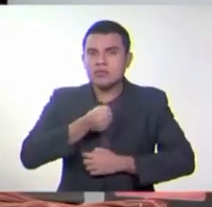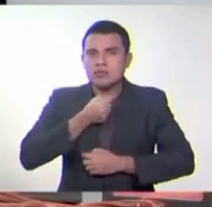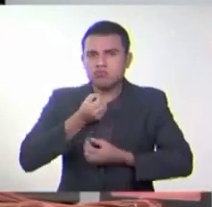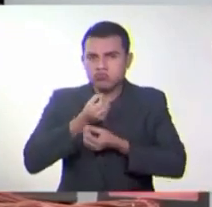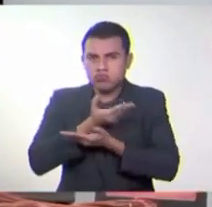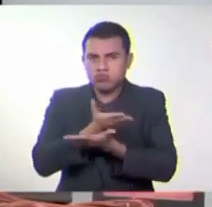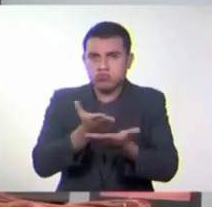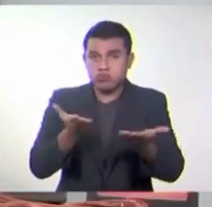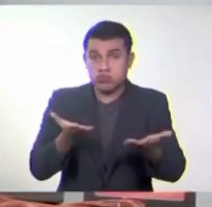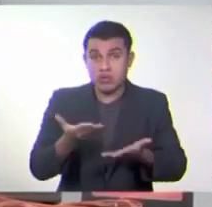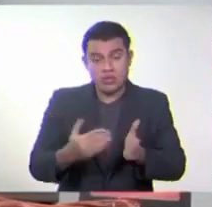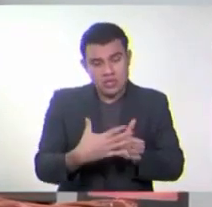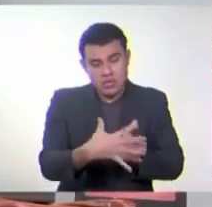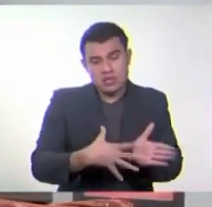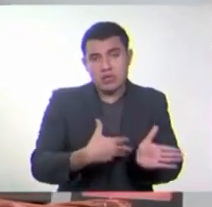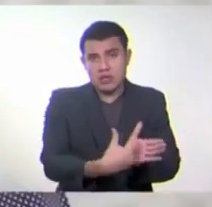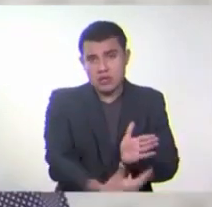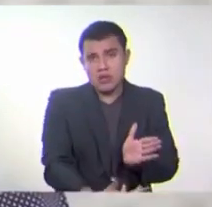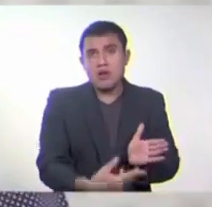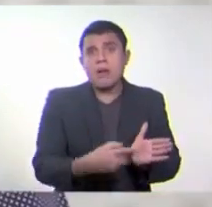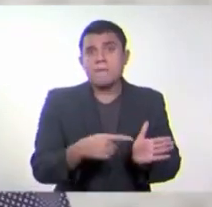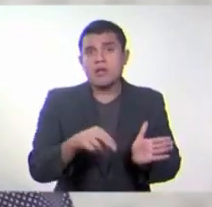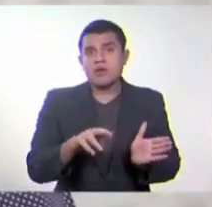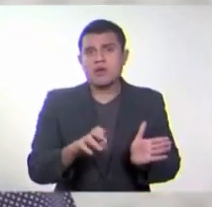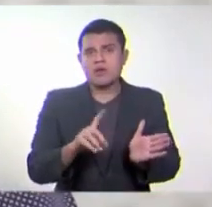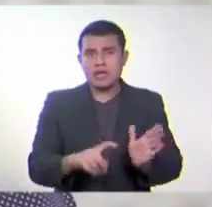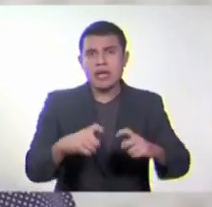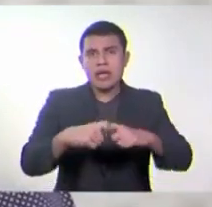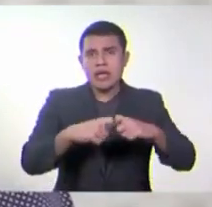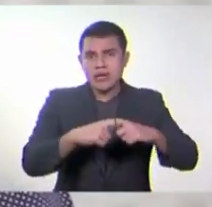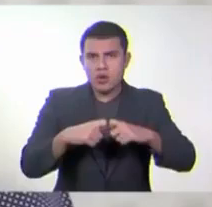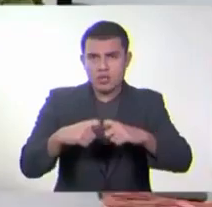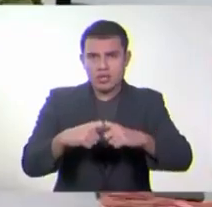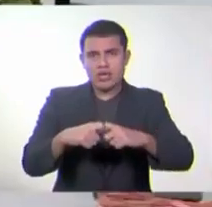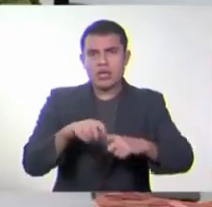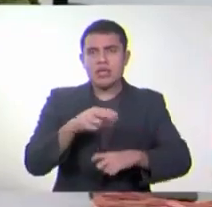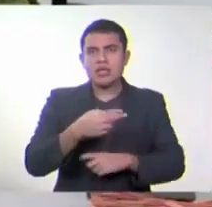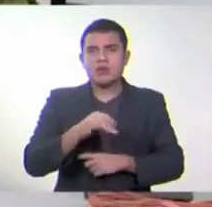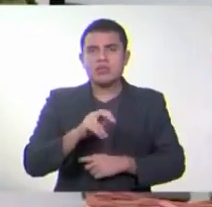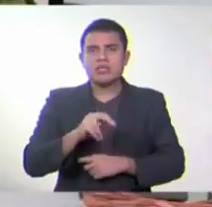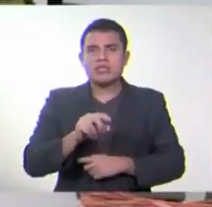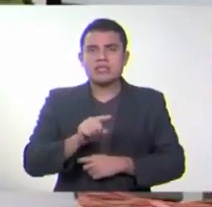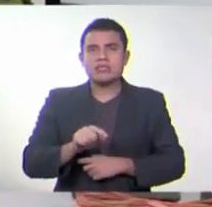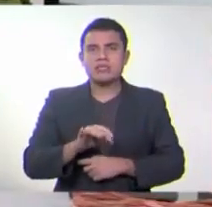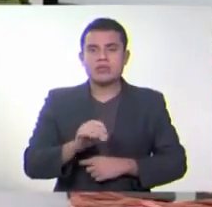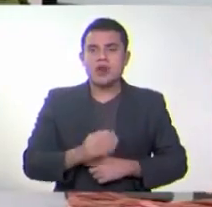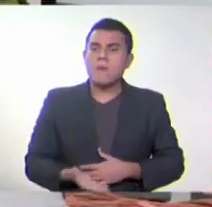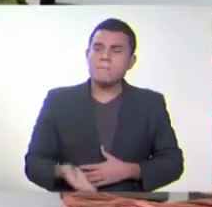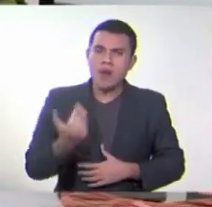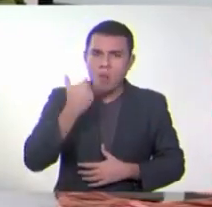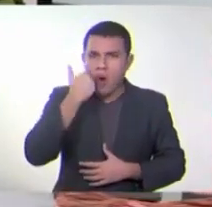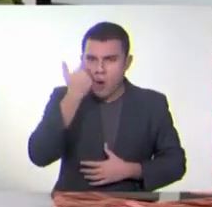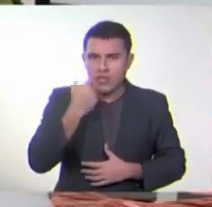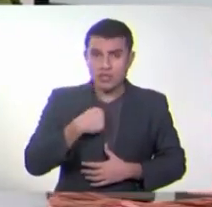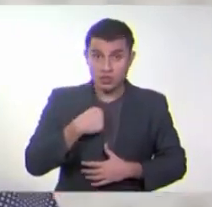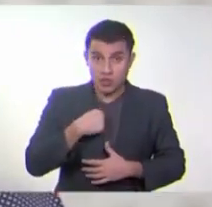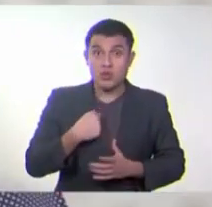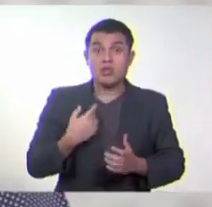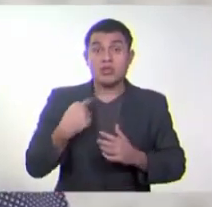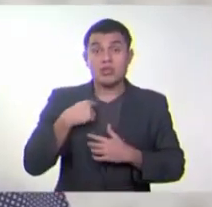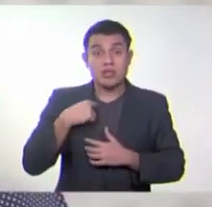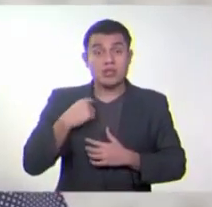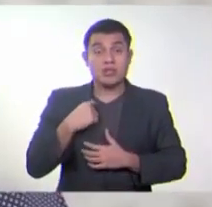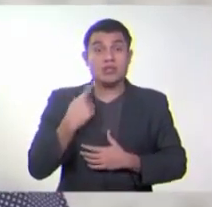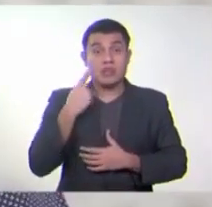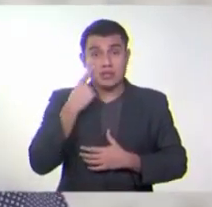las propiedades periódicas, configuración electrónica, carga e ionización. Vamos jóvenes, ahora te invito a que veas